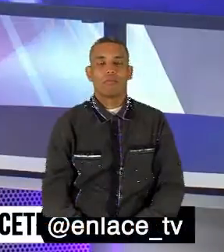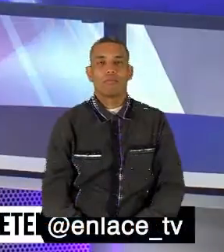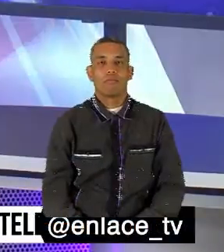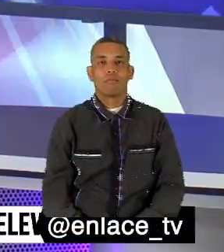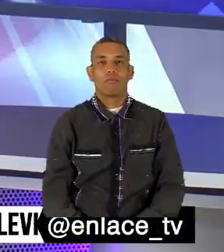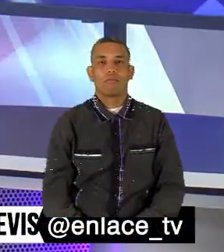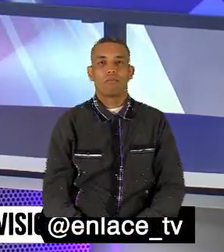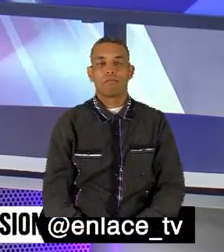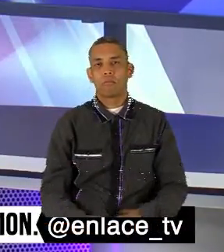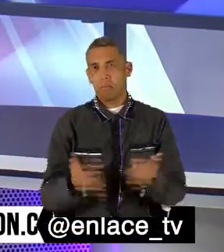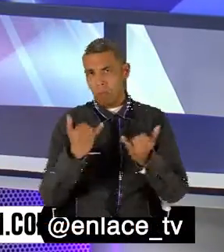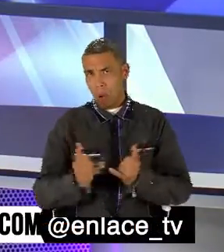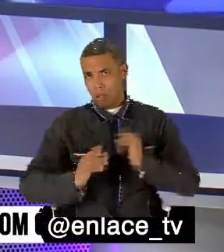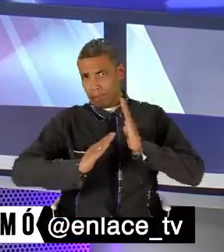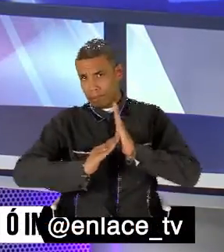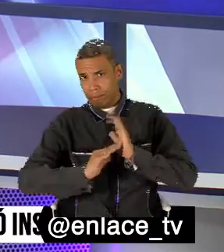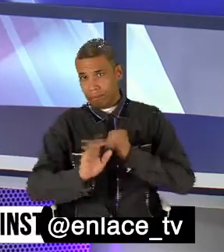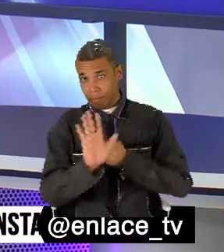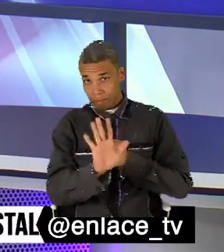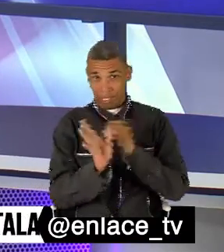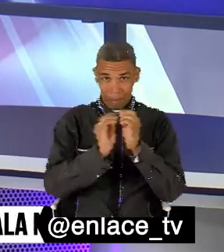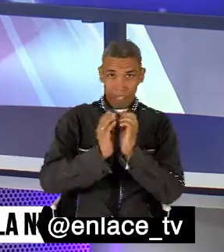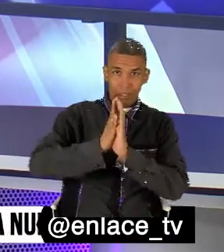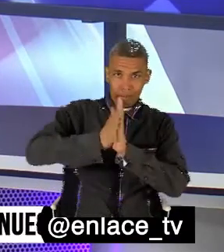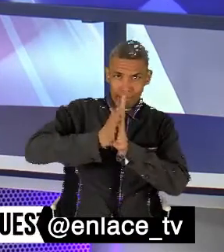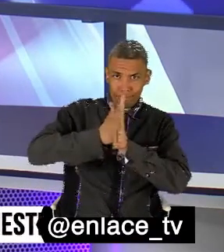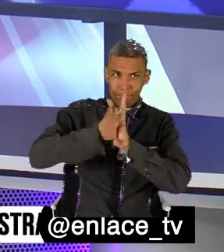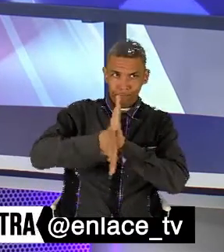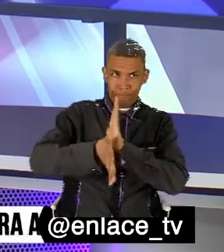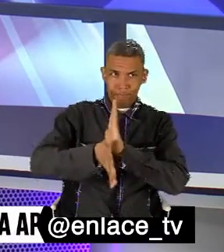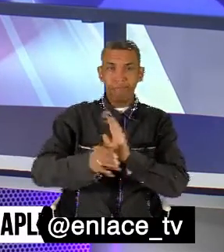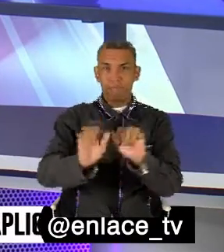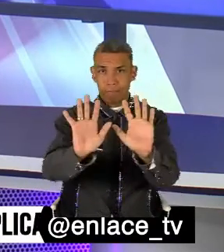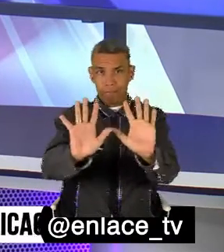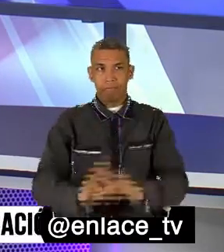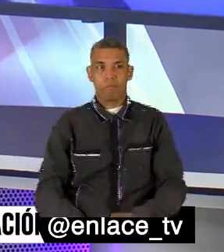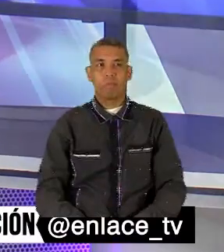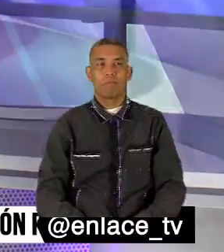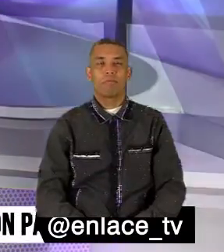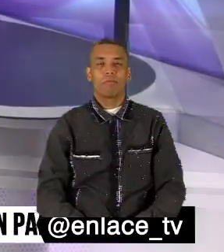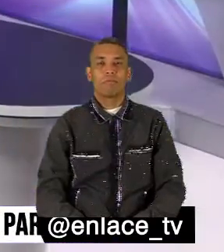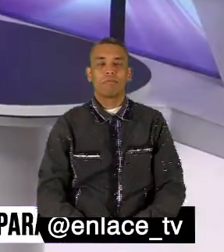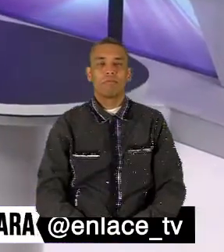Llega el momento de hacer nuestra primera pausa y ya regresamos con más información a Enlace Noticias.